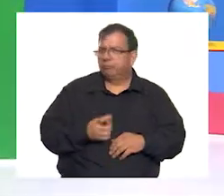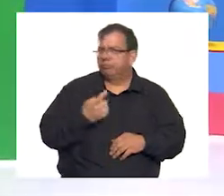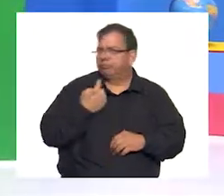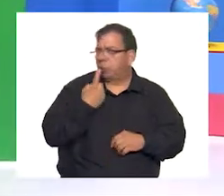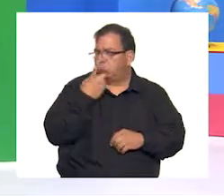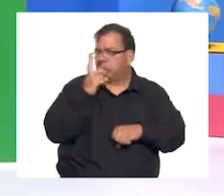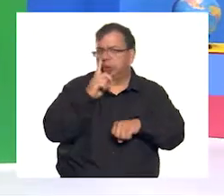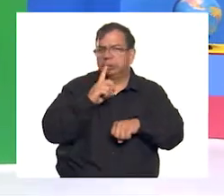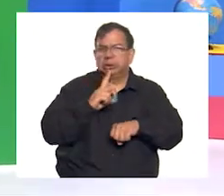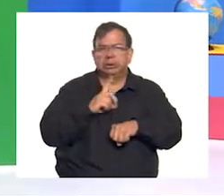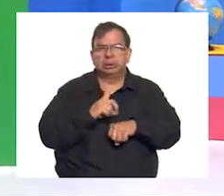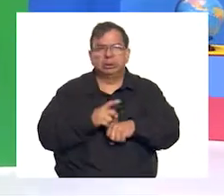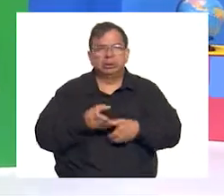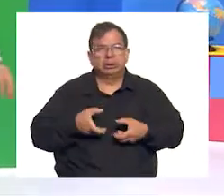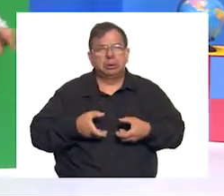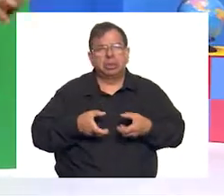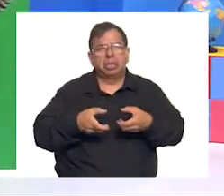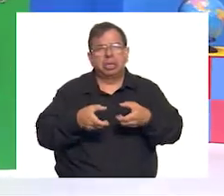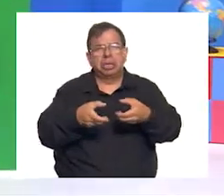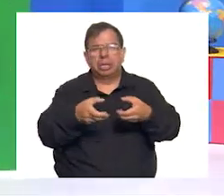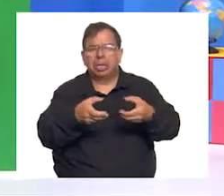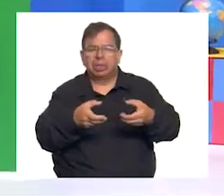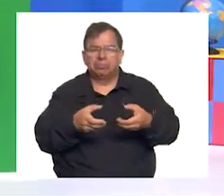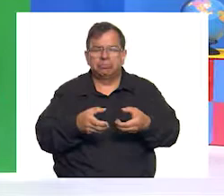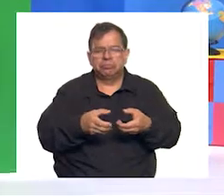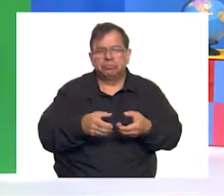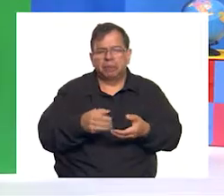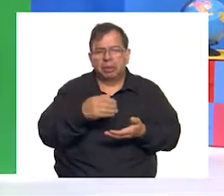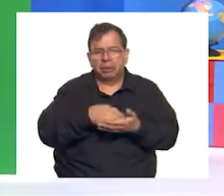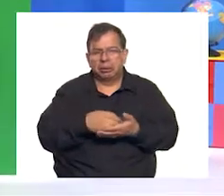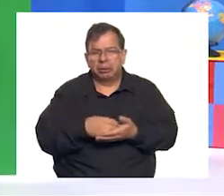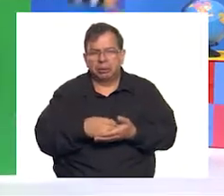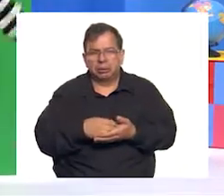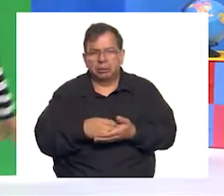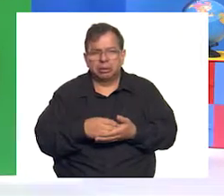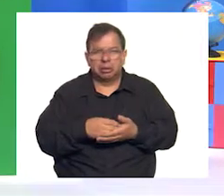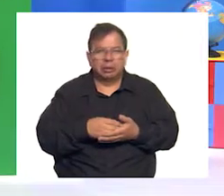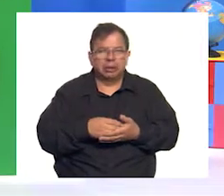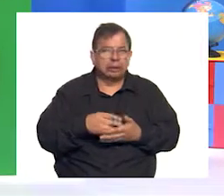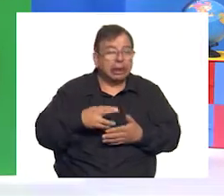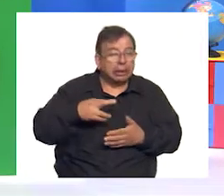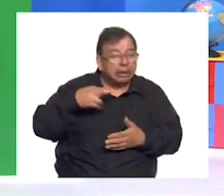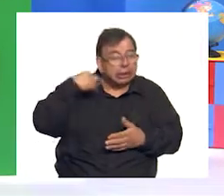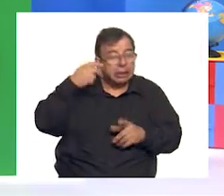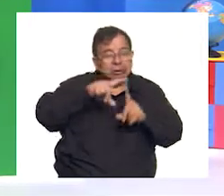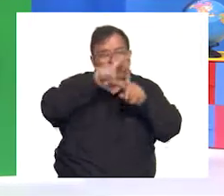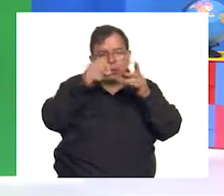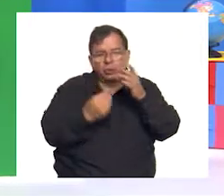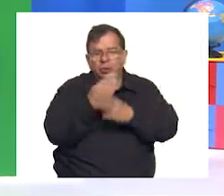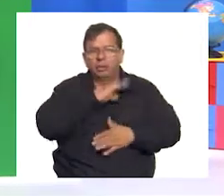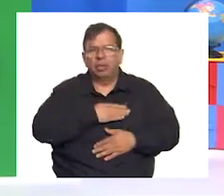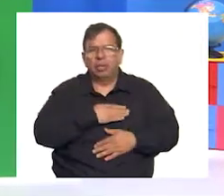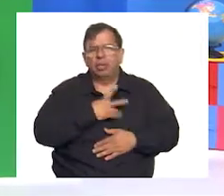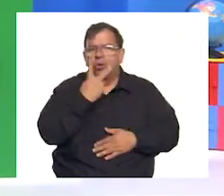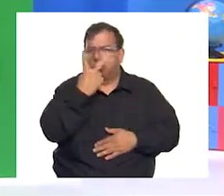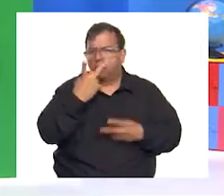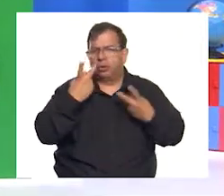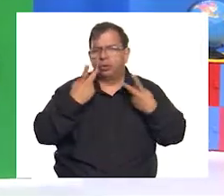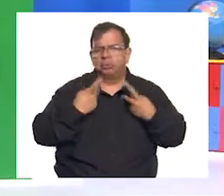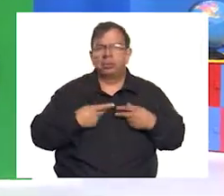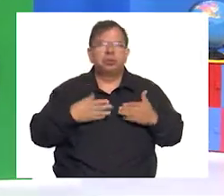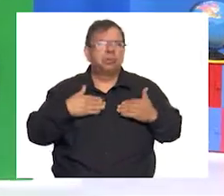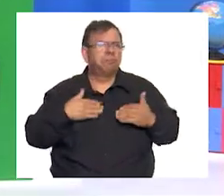encontraba recorriendo las calles y callejones de la capital del Reino de la Nueva España dos personajes